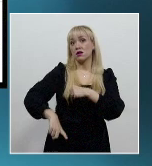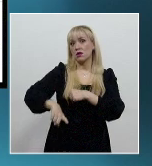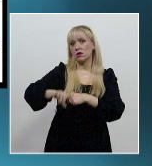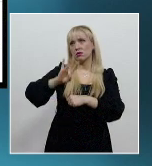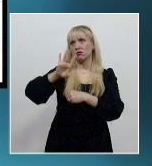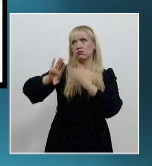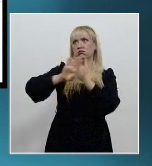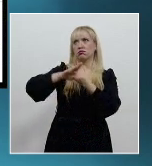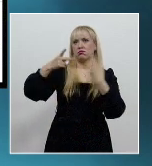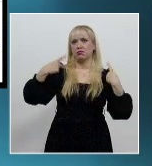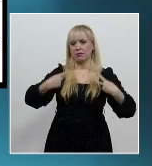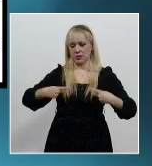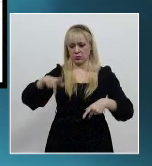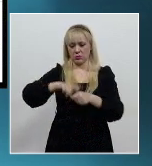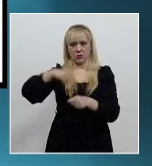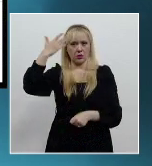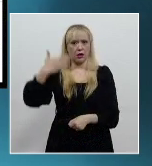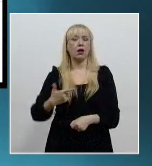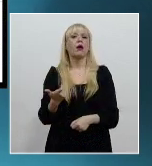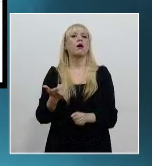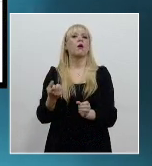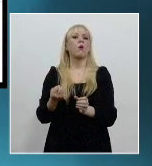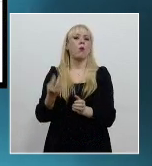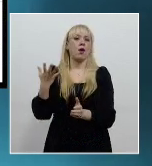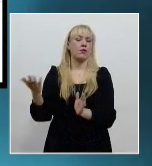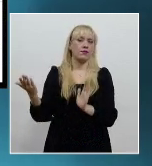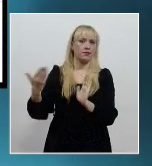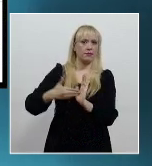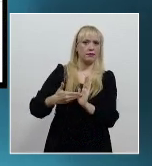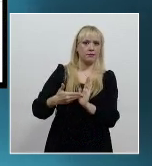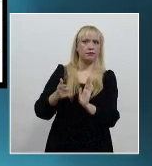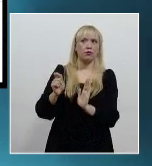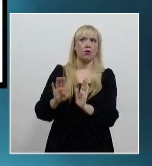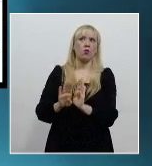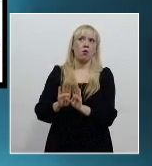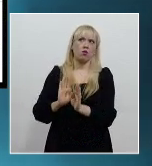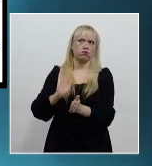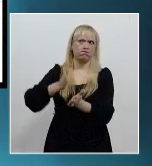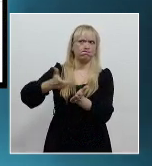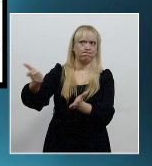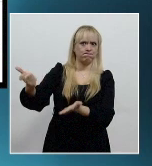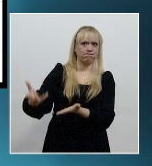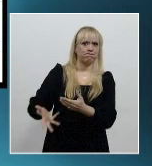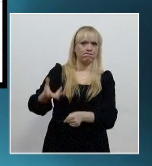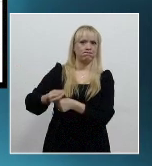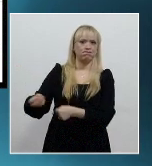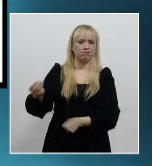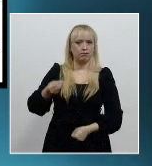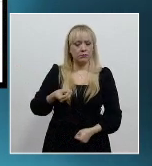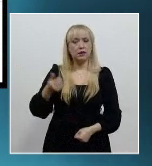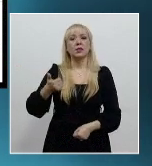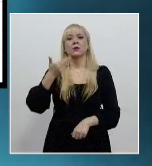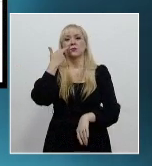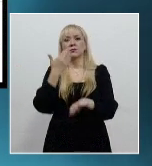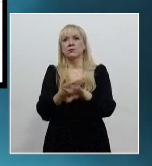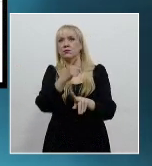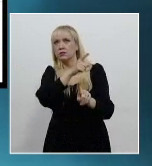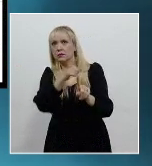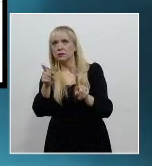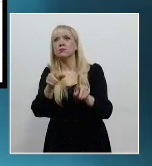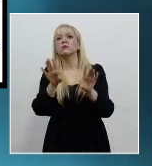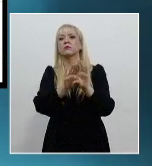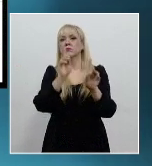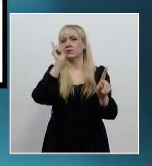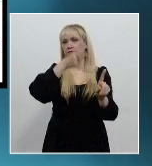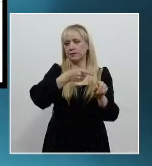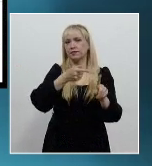los lineamientos para su cuantificación, elementos para evaluar el grado de responsabilidad, pero además descarta establecer